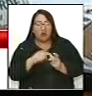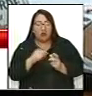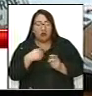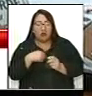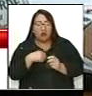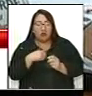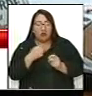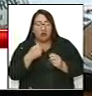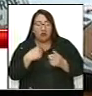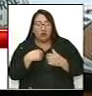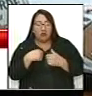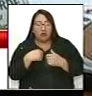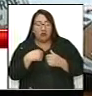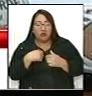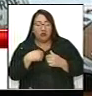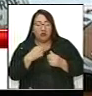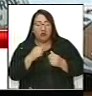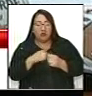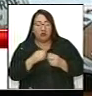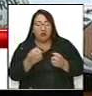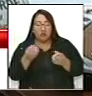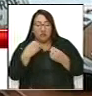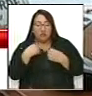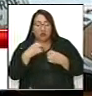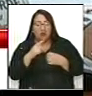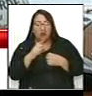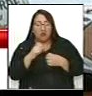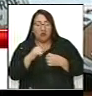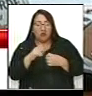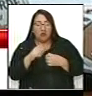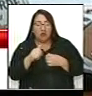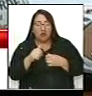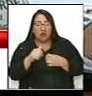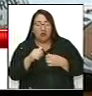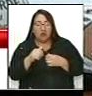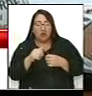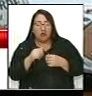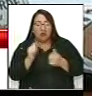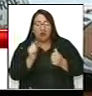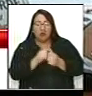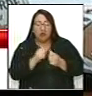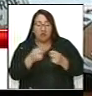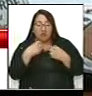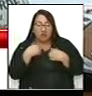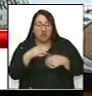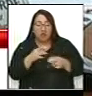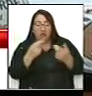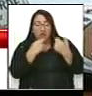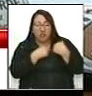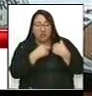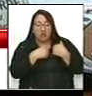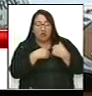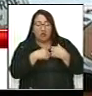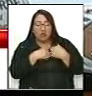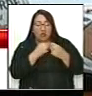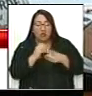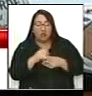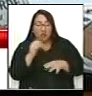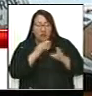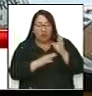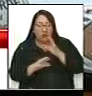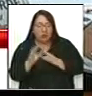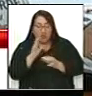nosotros tenemos la oficina de la DEMUNA, ¿no? Esta oficina está encargada en